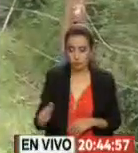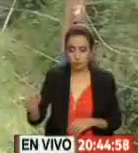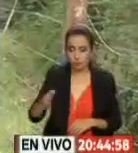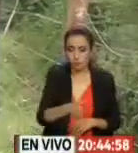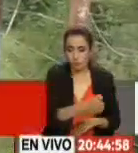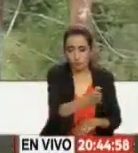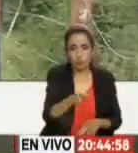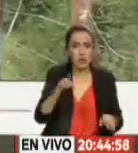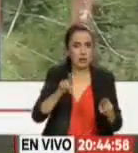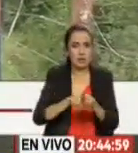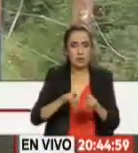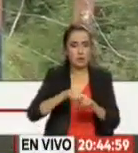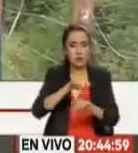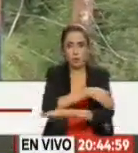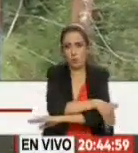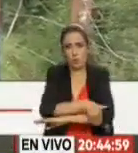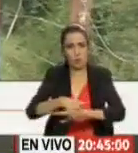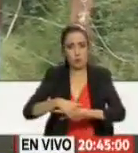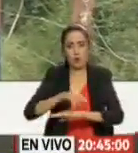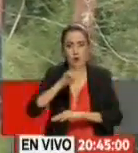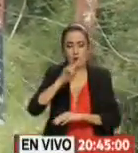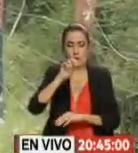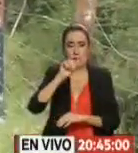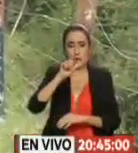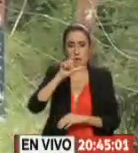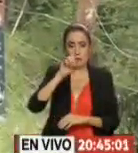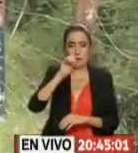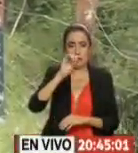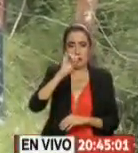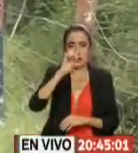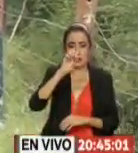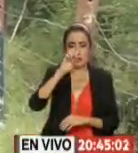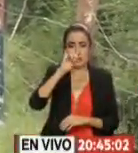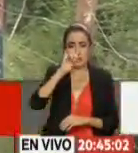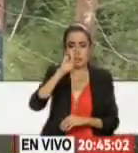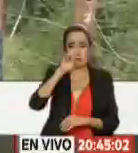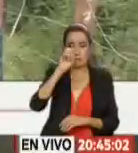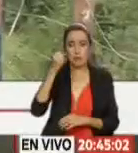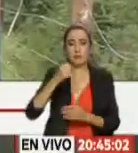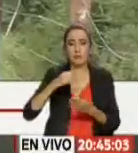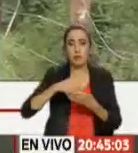continuó por la misma Manuel Valdivieso hacia la Brasil y hacia la prensa y luego hacia el